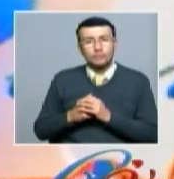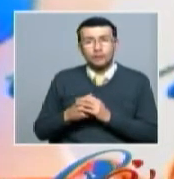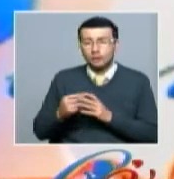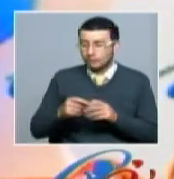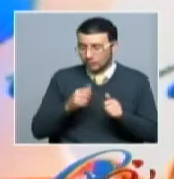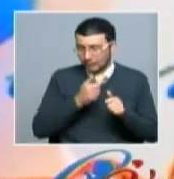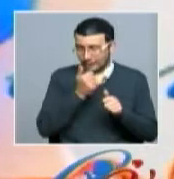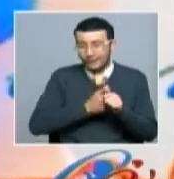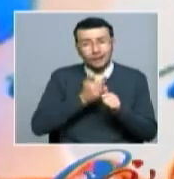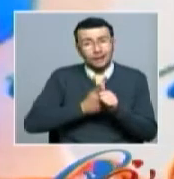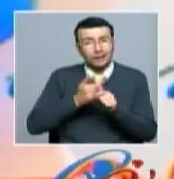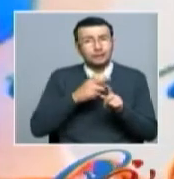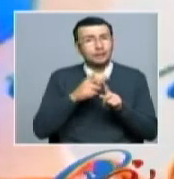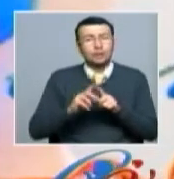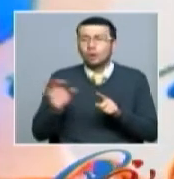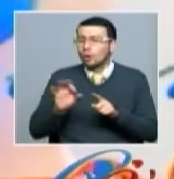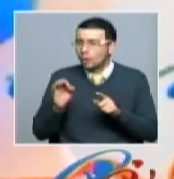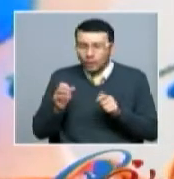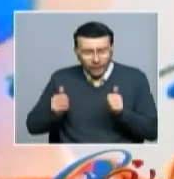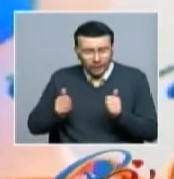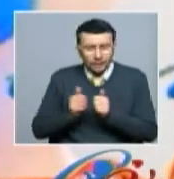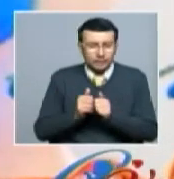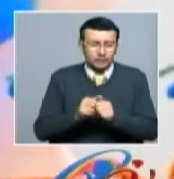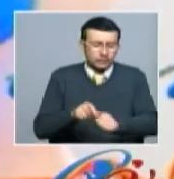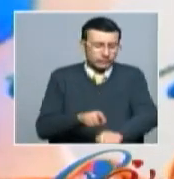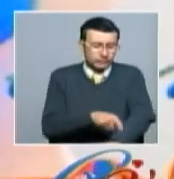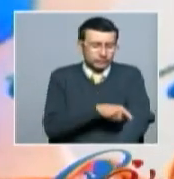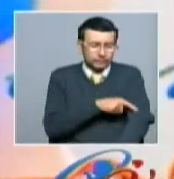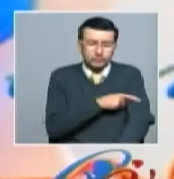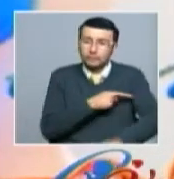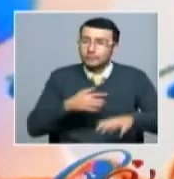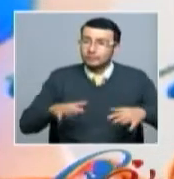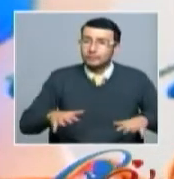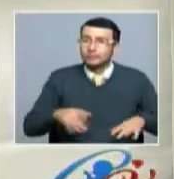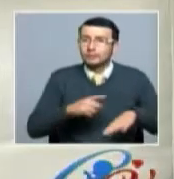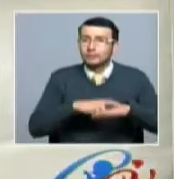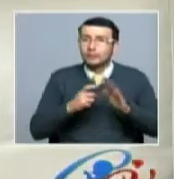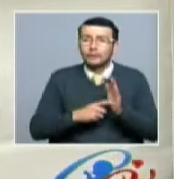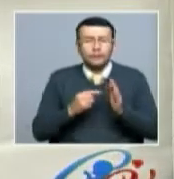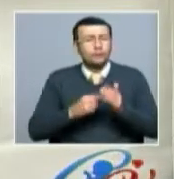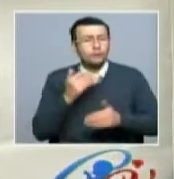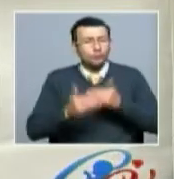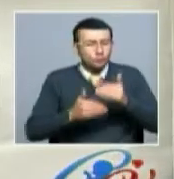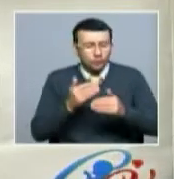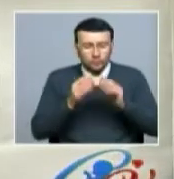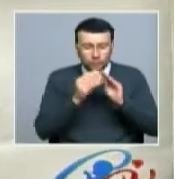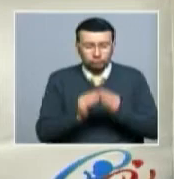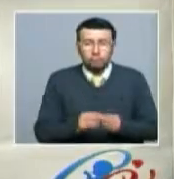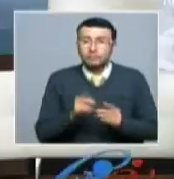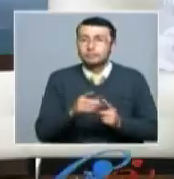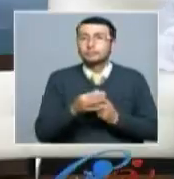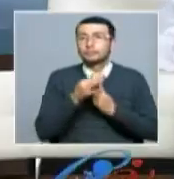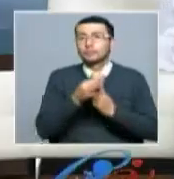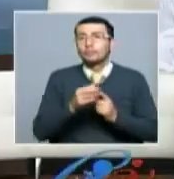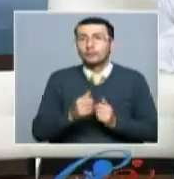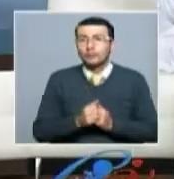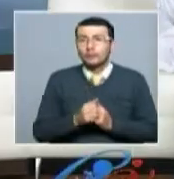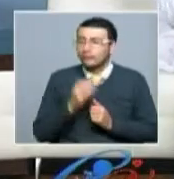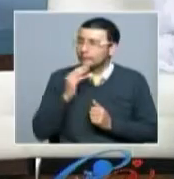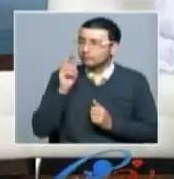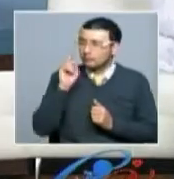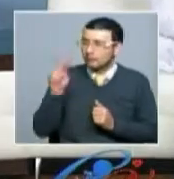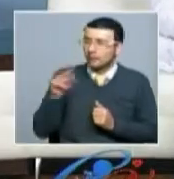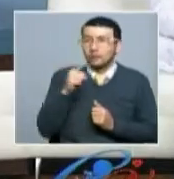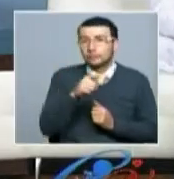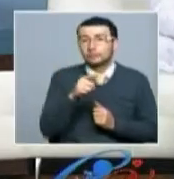los nervios o acompañando los nervios. El plejo brachial tiene una formación especial que la vamos a ver. Vamos a ver. Mientras nos pasan esa